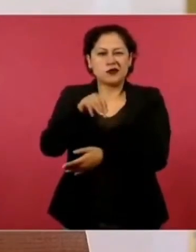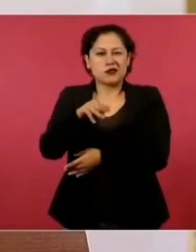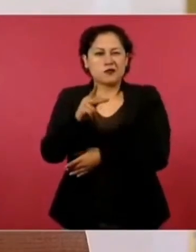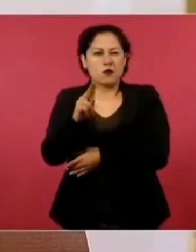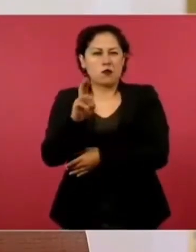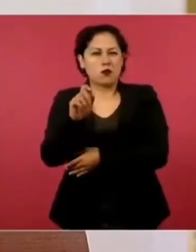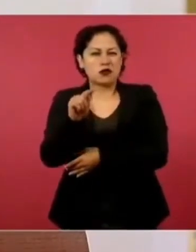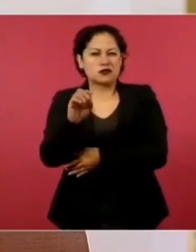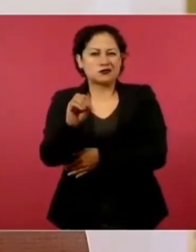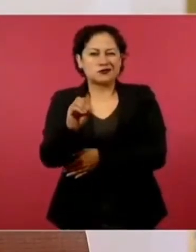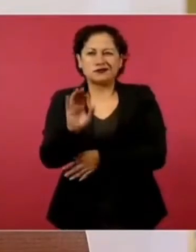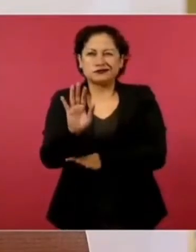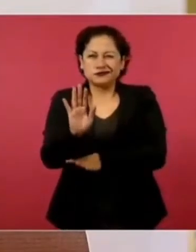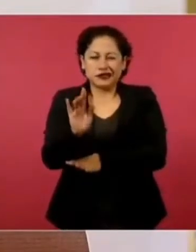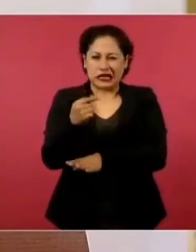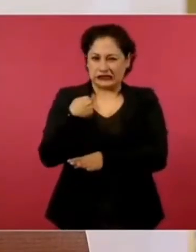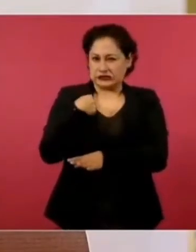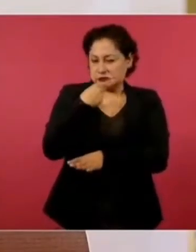sino contribución,